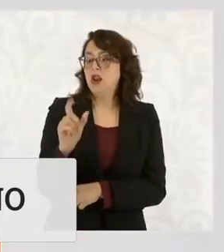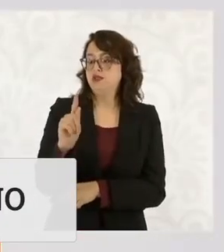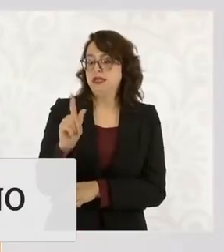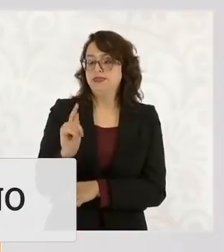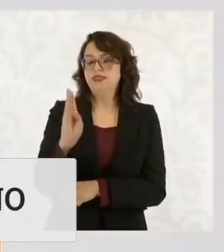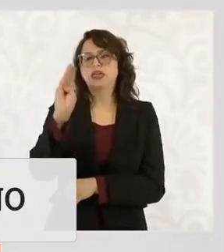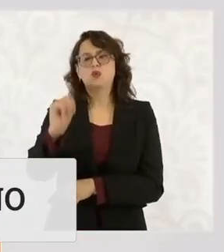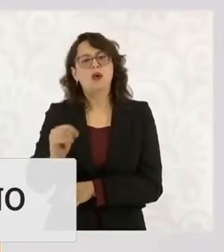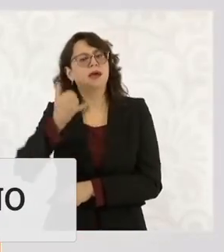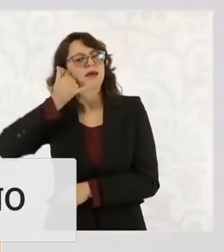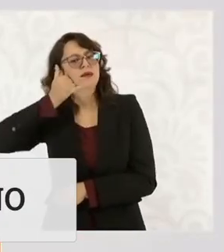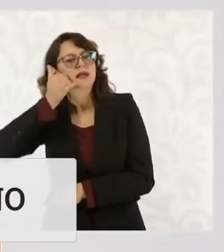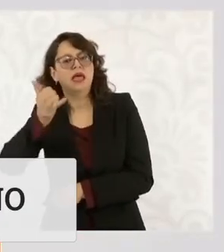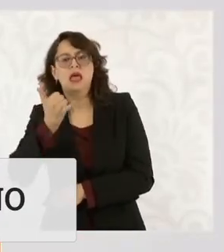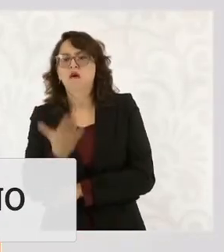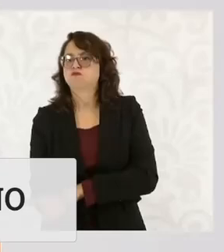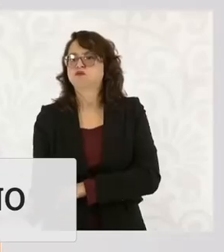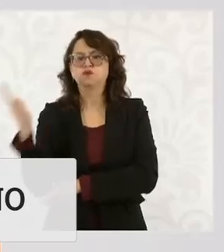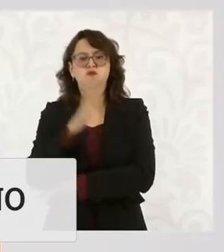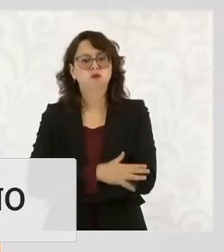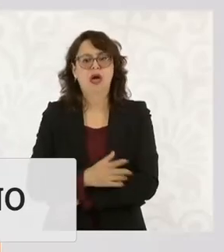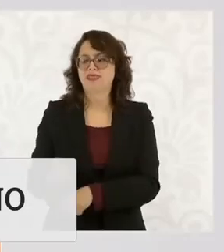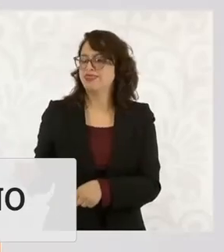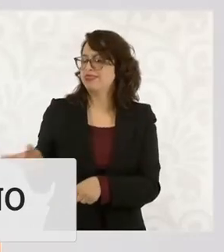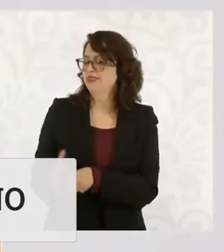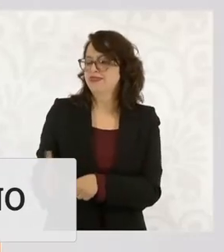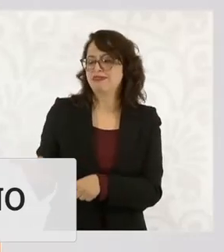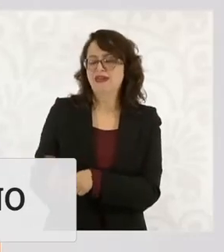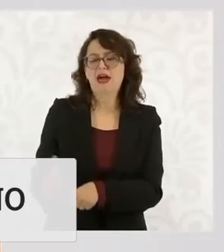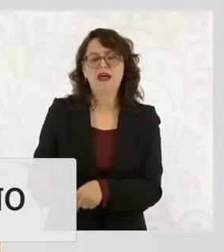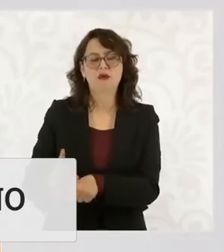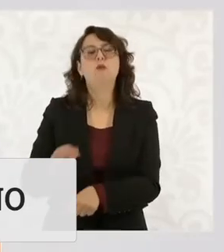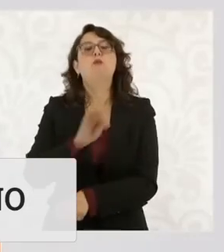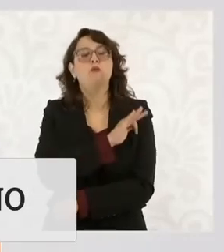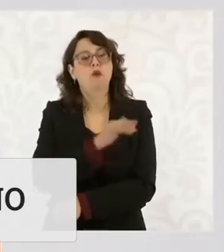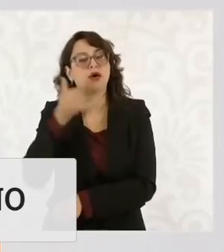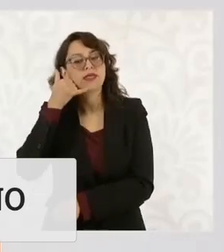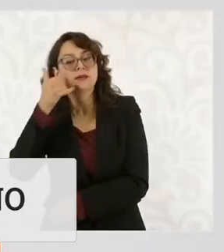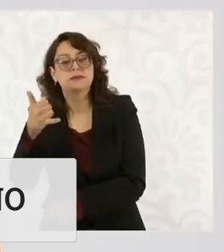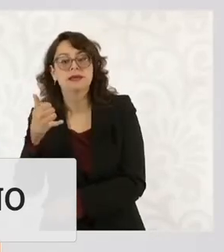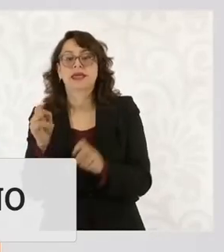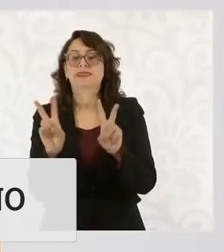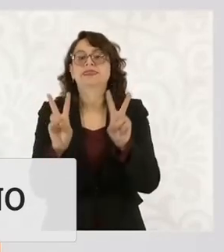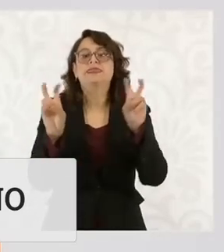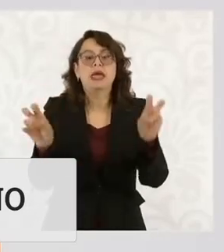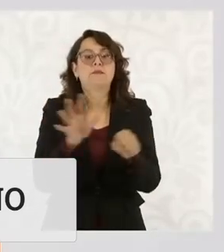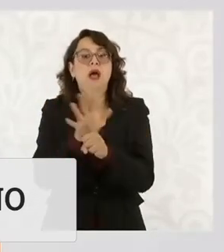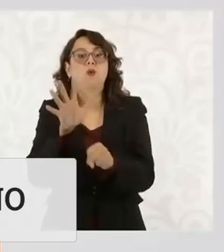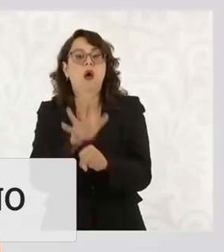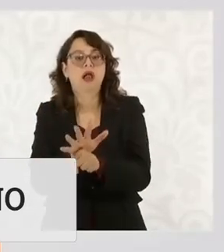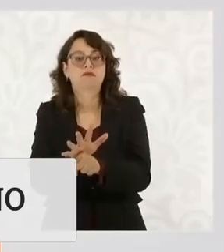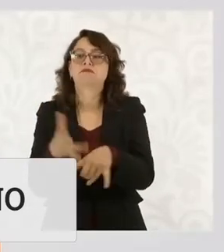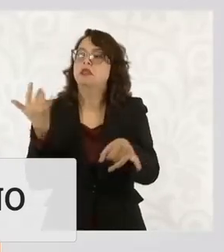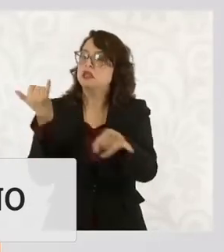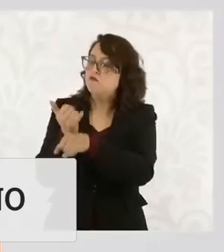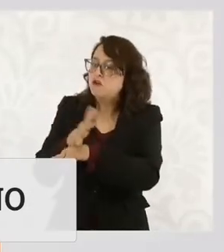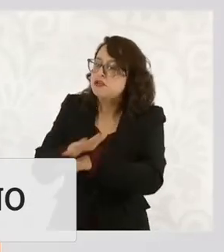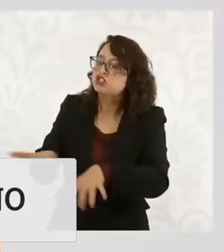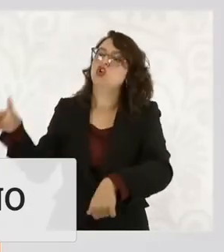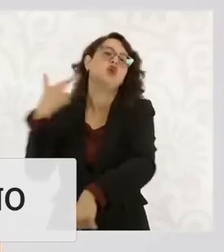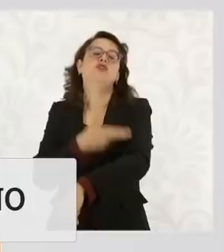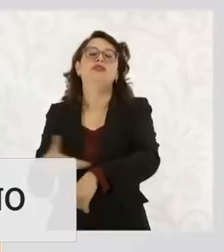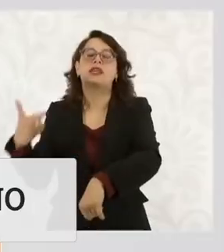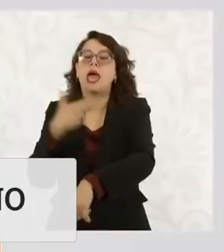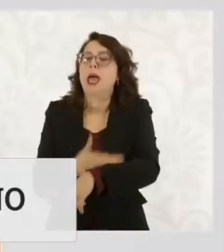número único que funciona todos los días, a todas horas del día, para información y acompañamiento sobre